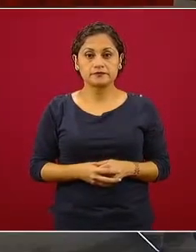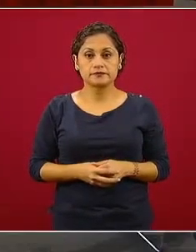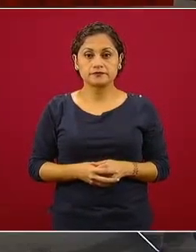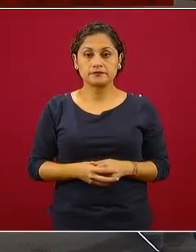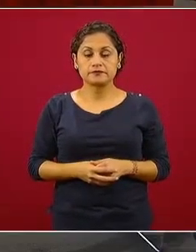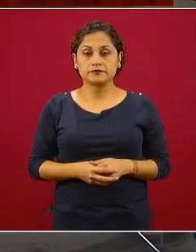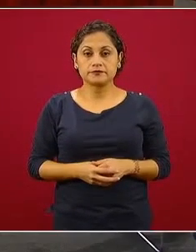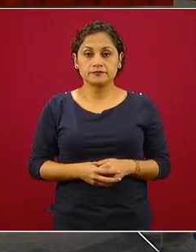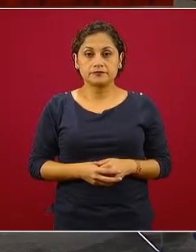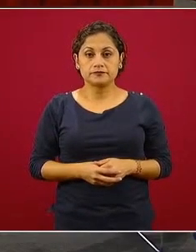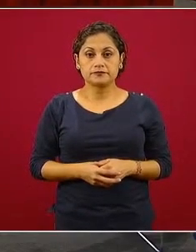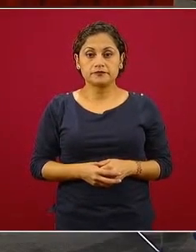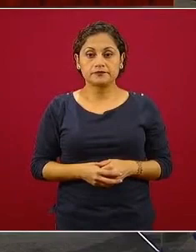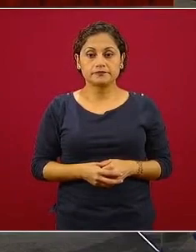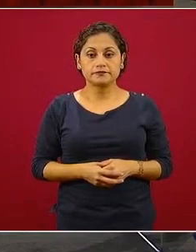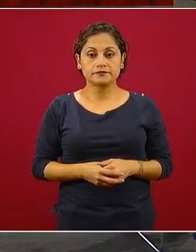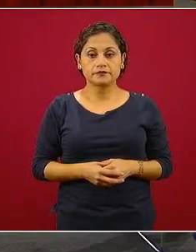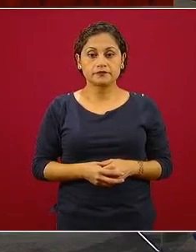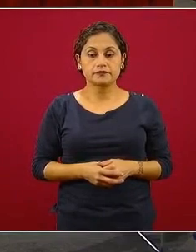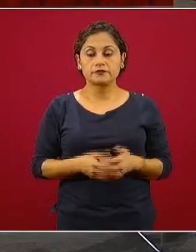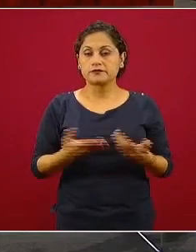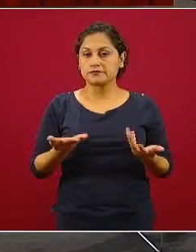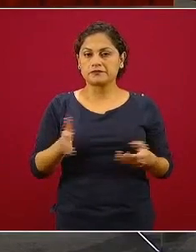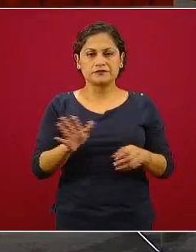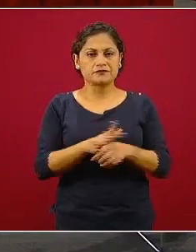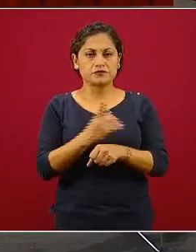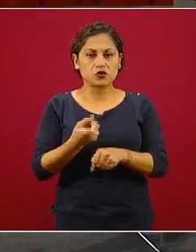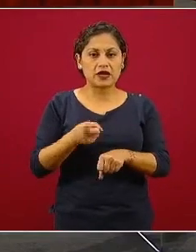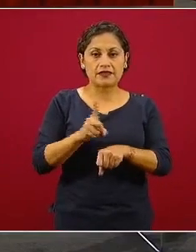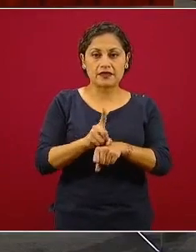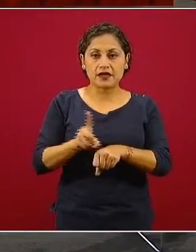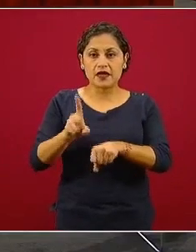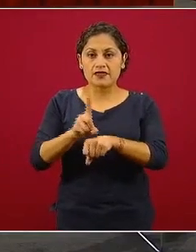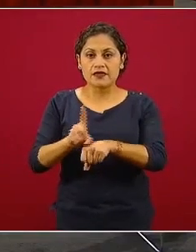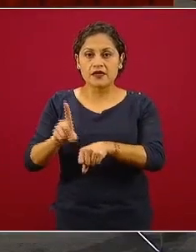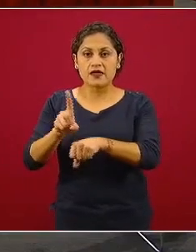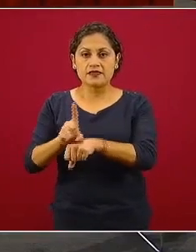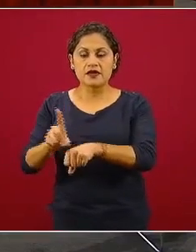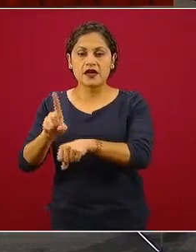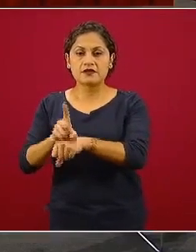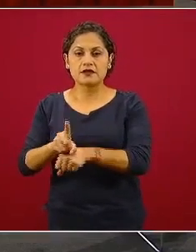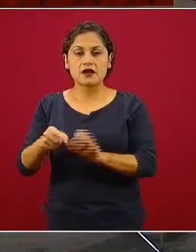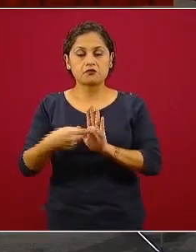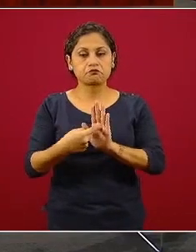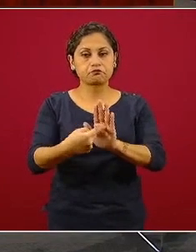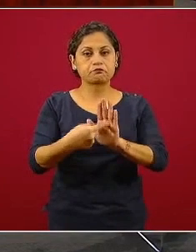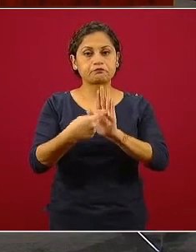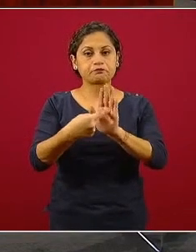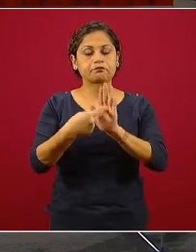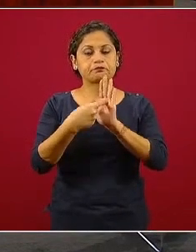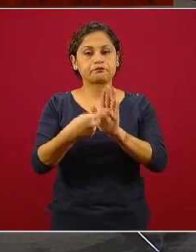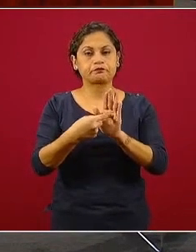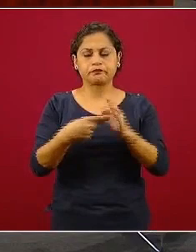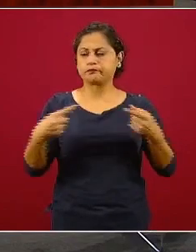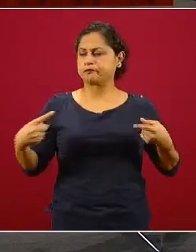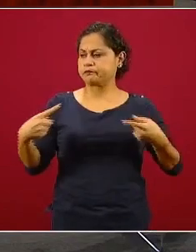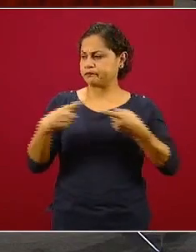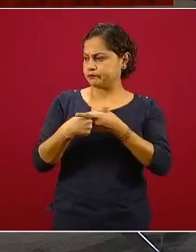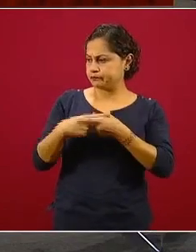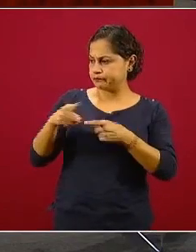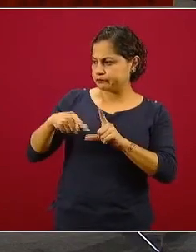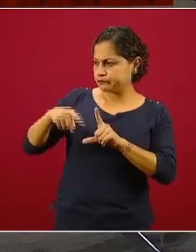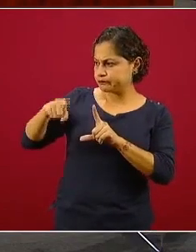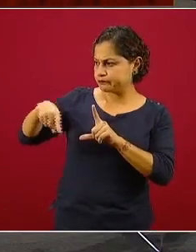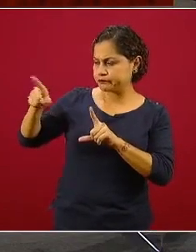¿Por qué entonces, cuando venimos en cada día, decimos unos números que parecieran no corresponder con estos datos, cuando son